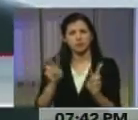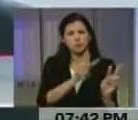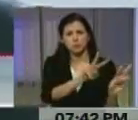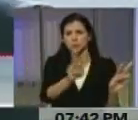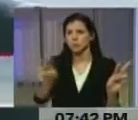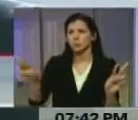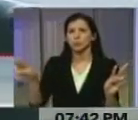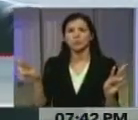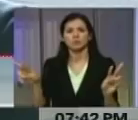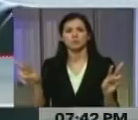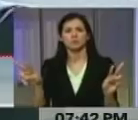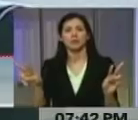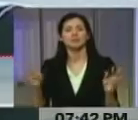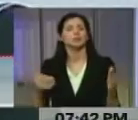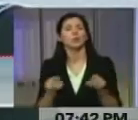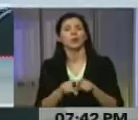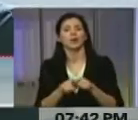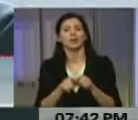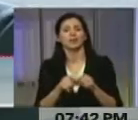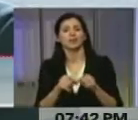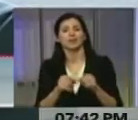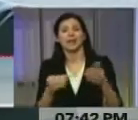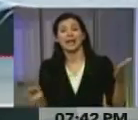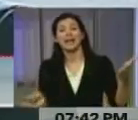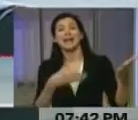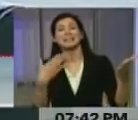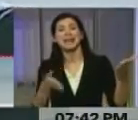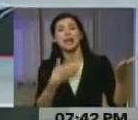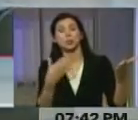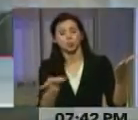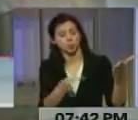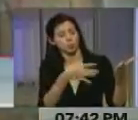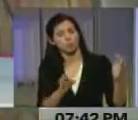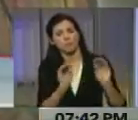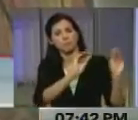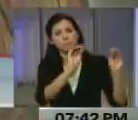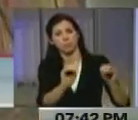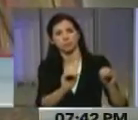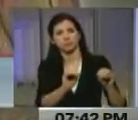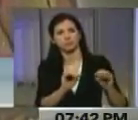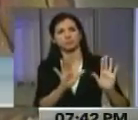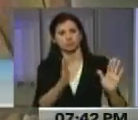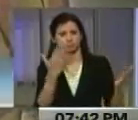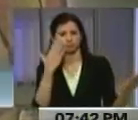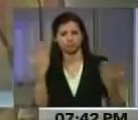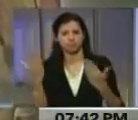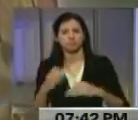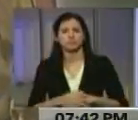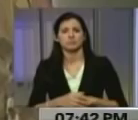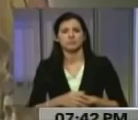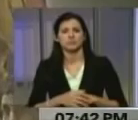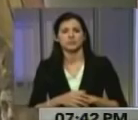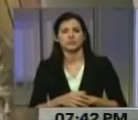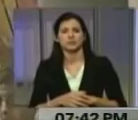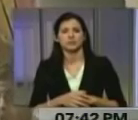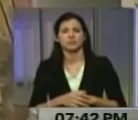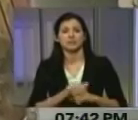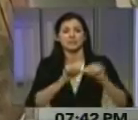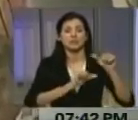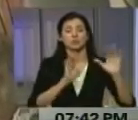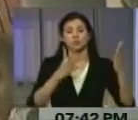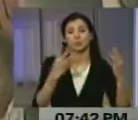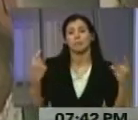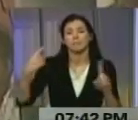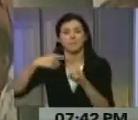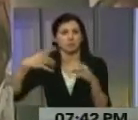un catálogo que primero rompe el mito de las temporalidades. Acá estamos fusionando el siglo XIX con el